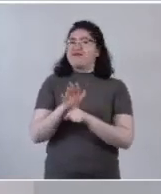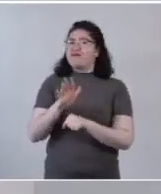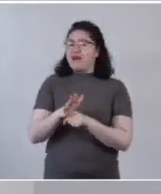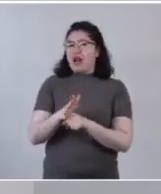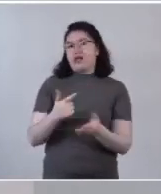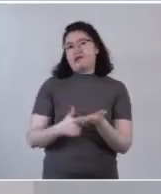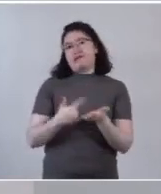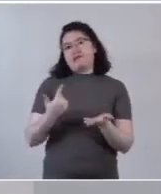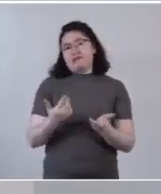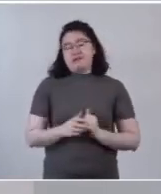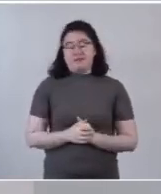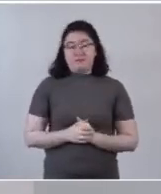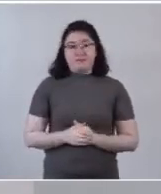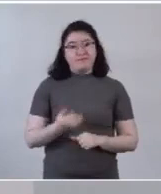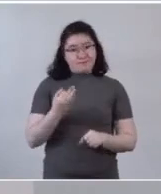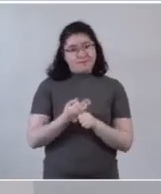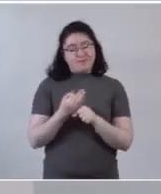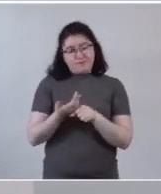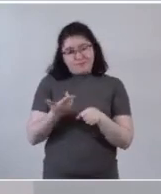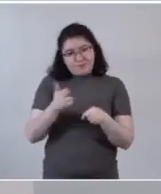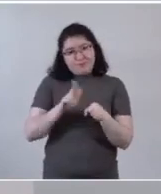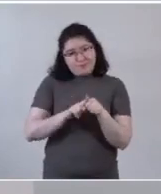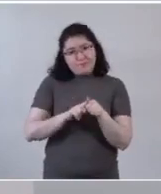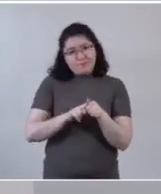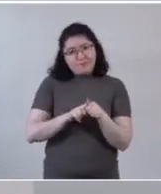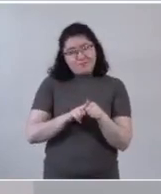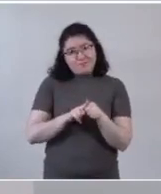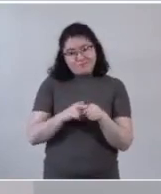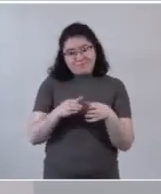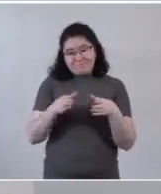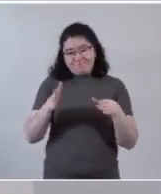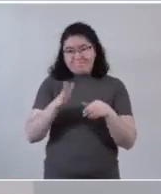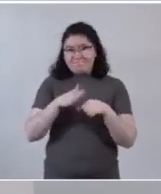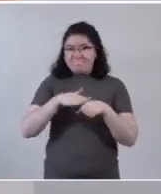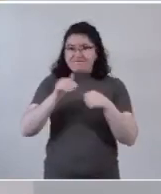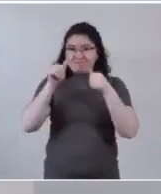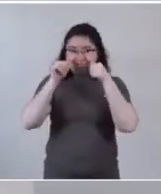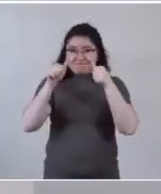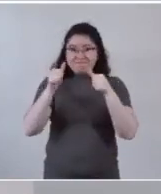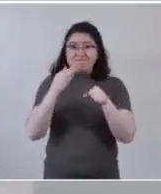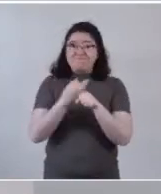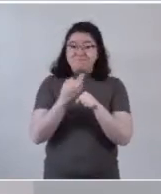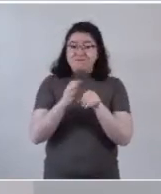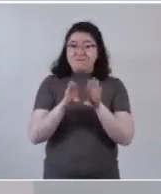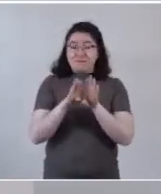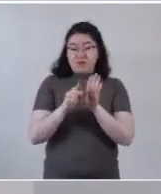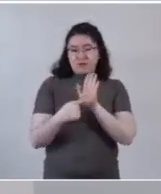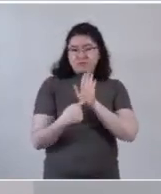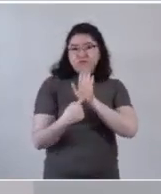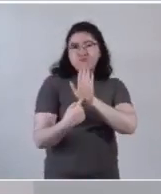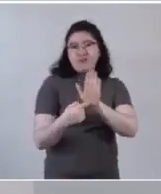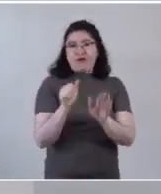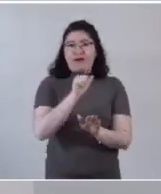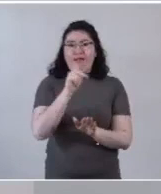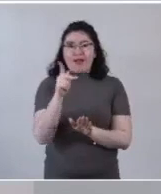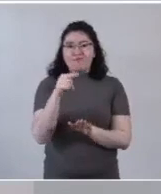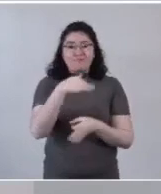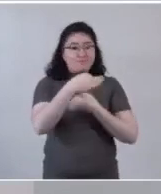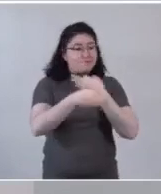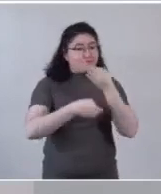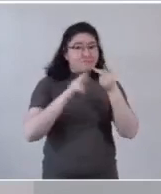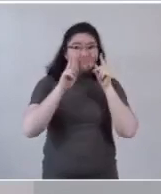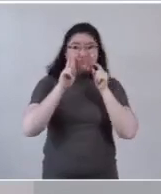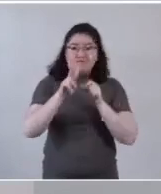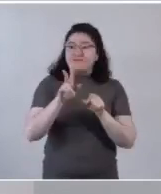la capacidad hospitalaria. Es tan transparente lo que estamos haciendo que lo ponemos en una aplicación y se puede ver